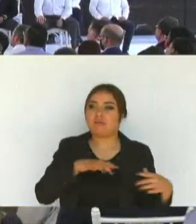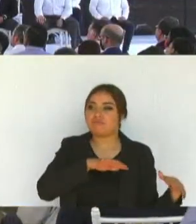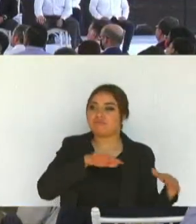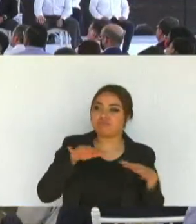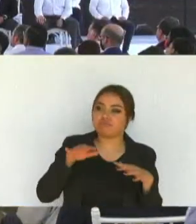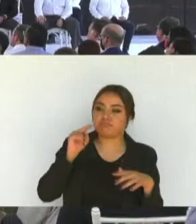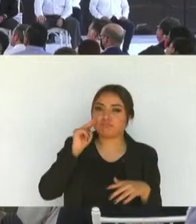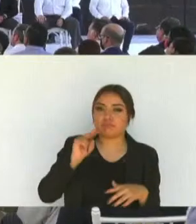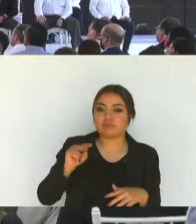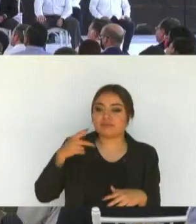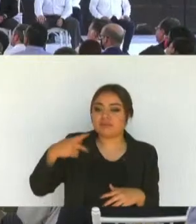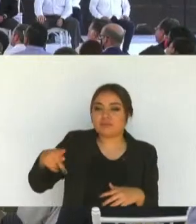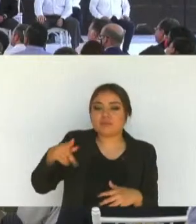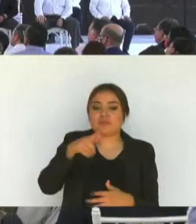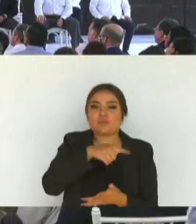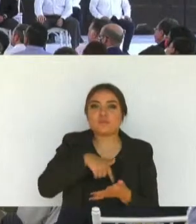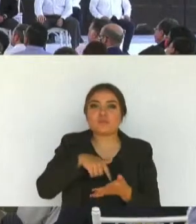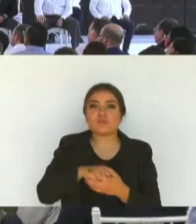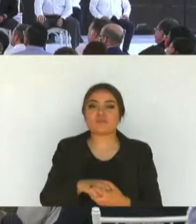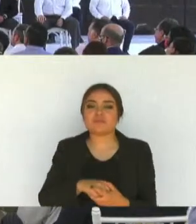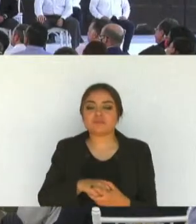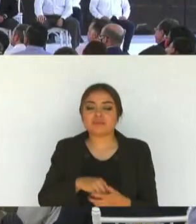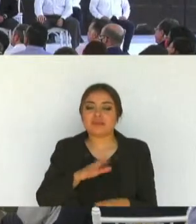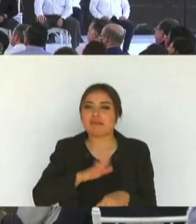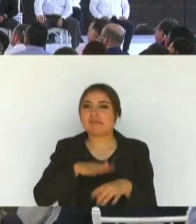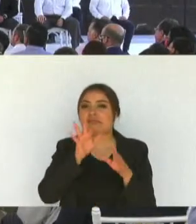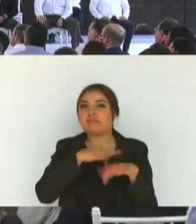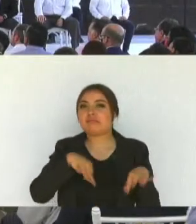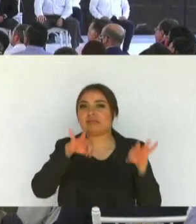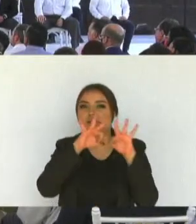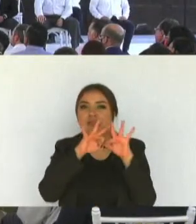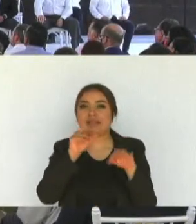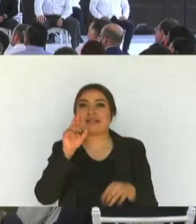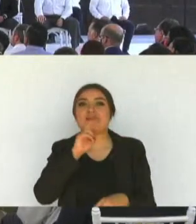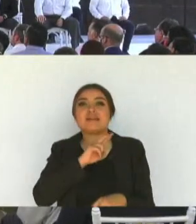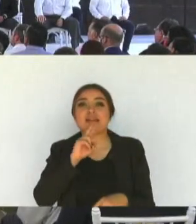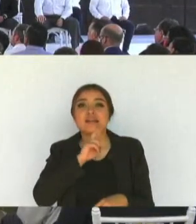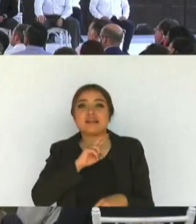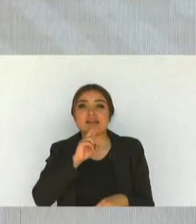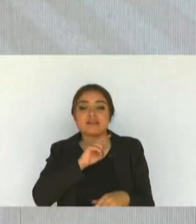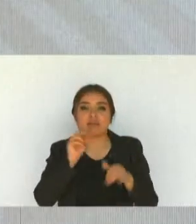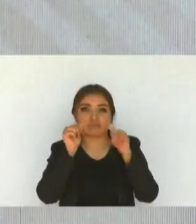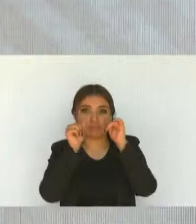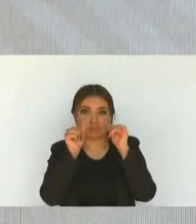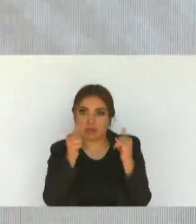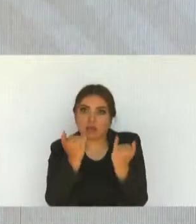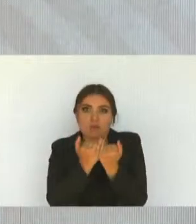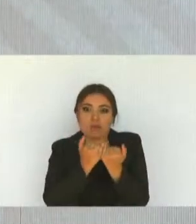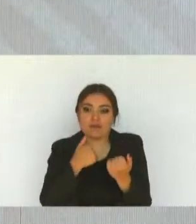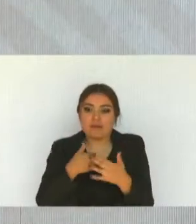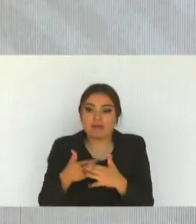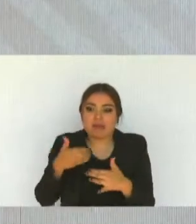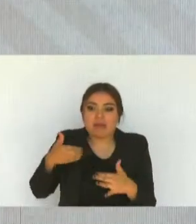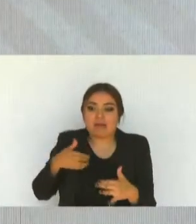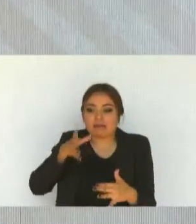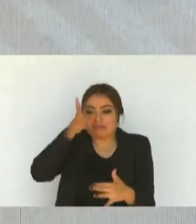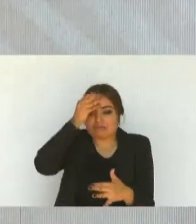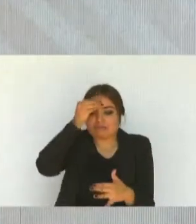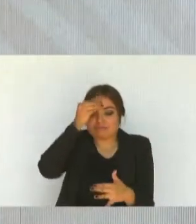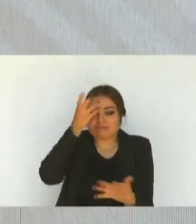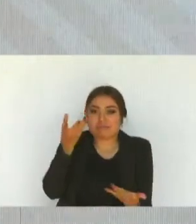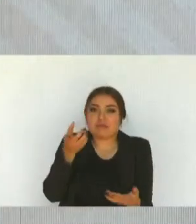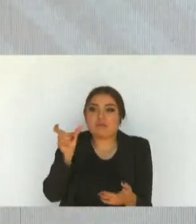nuestra entidad y sobre todo atender de manera puntual, como nosotros aprendimos que era necesario